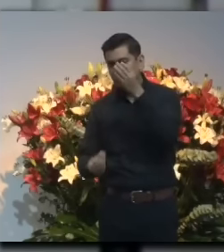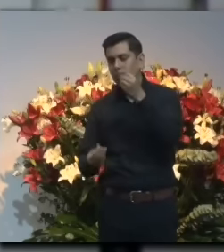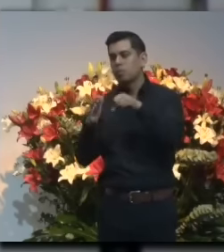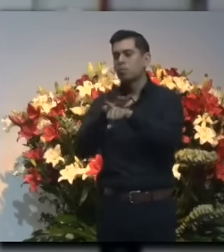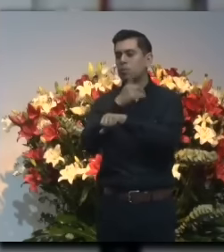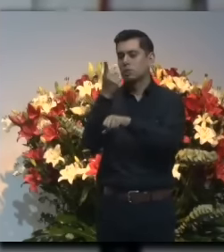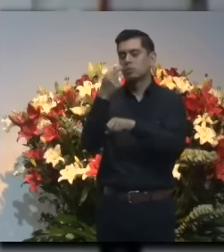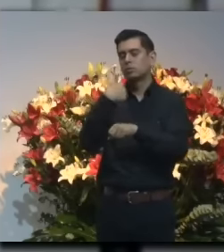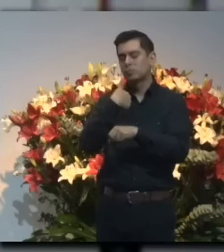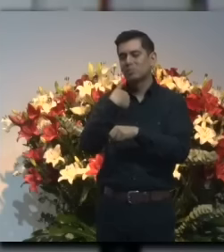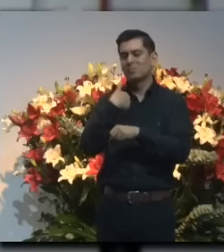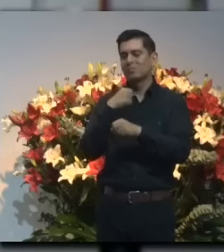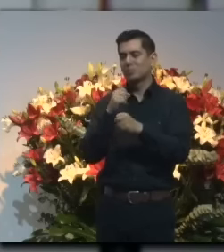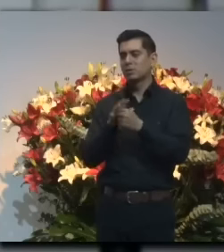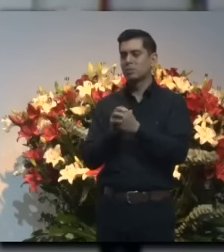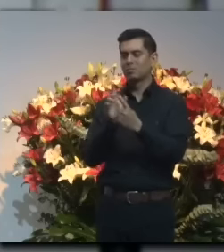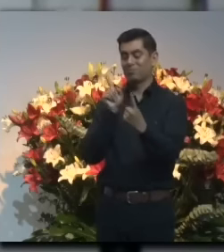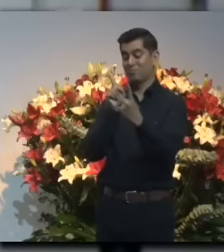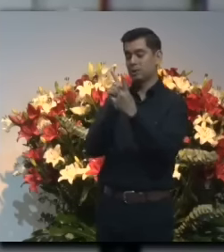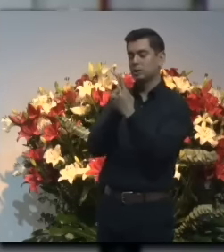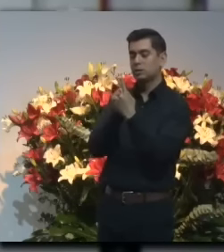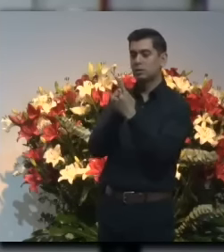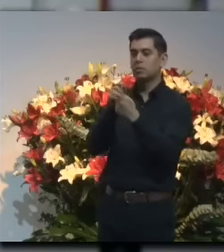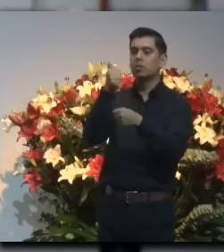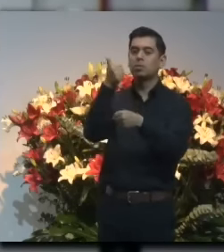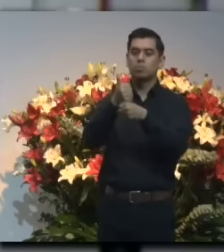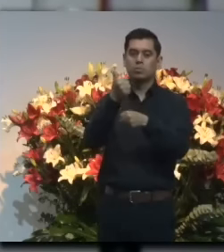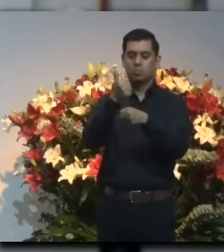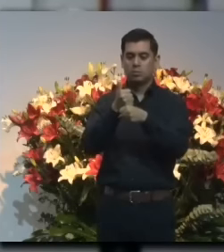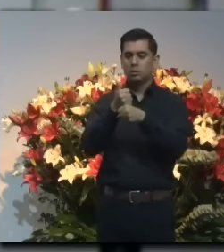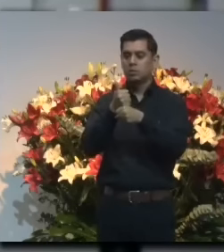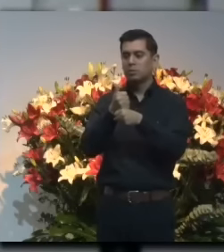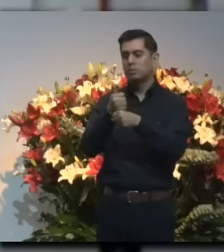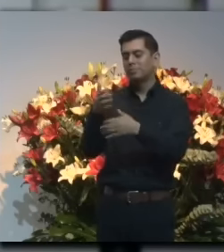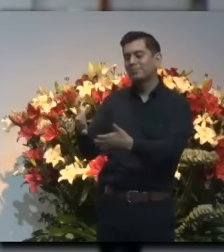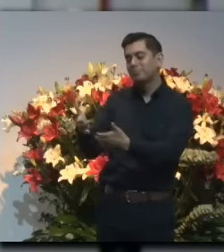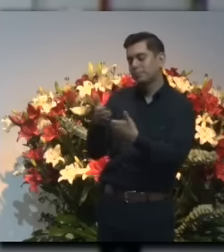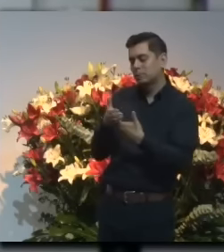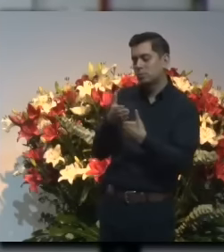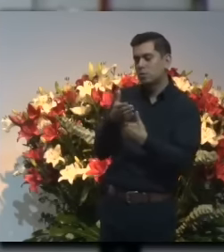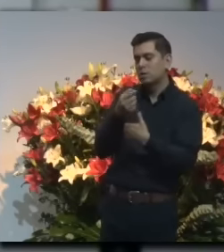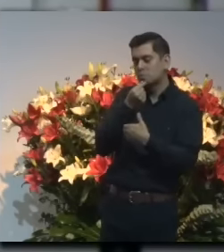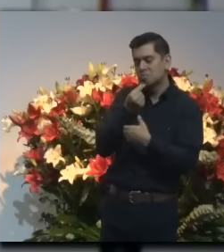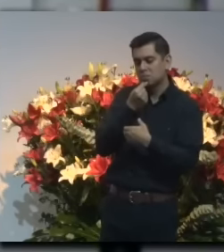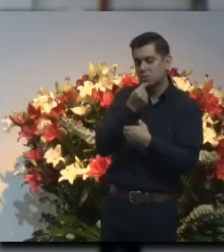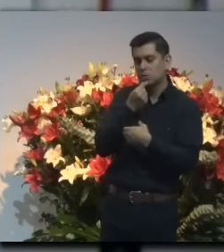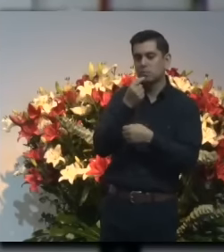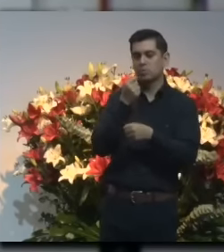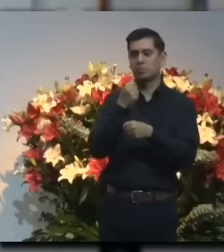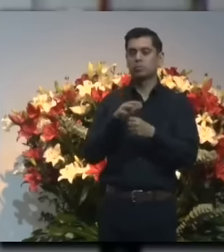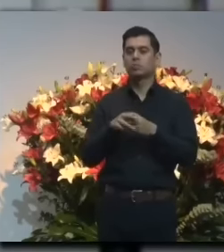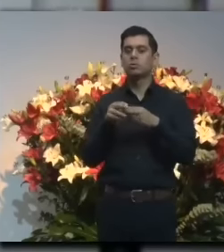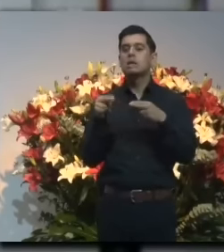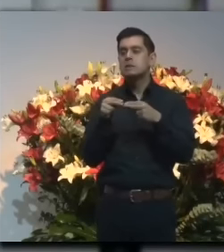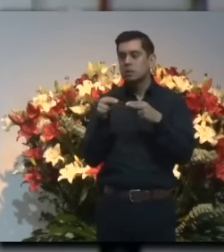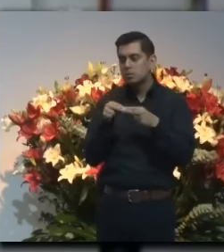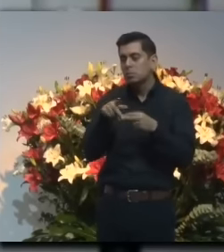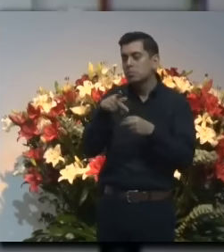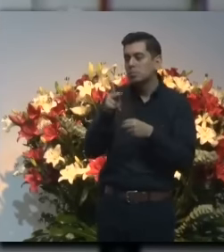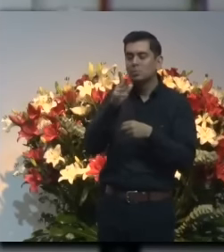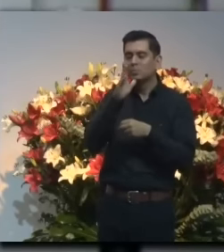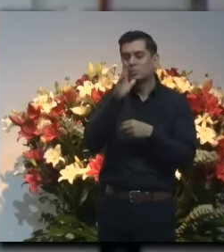muchas abuelas que se quedaron con los nietos o muchas madres que se quedaron solas y no están pudiendo sacar adelante a sus